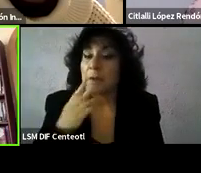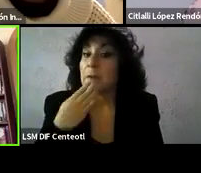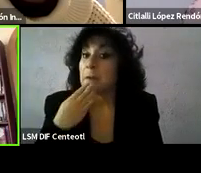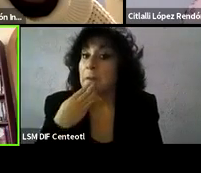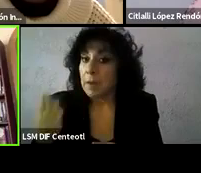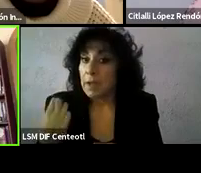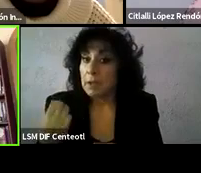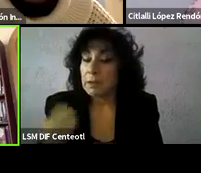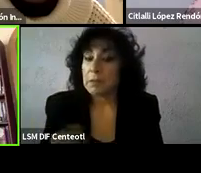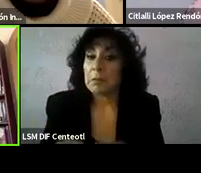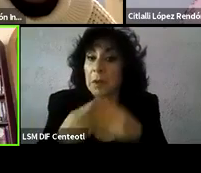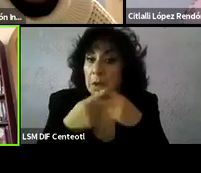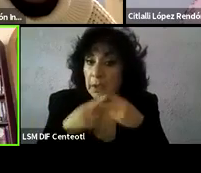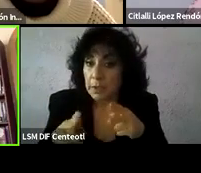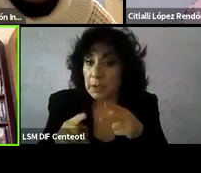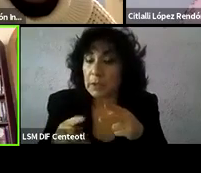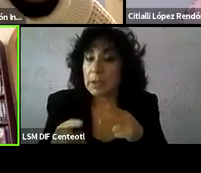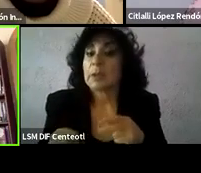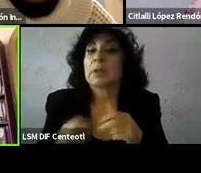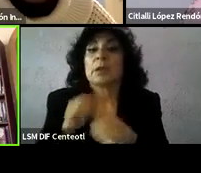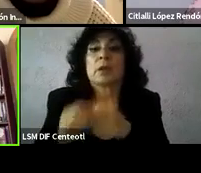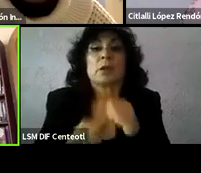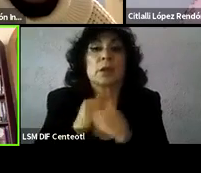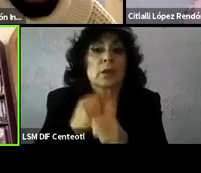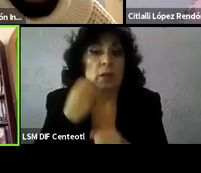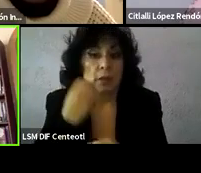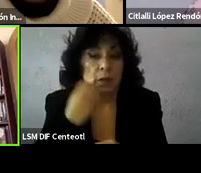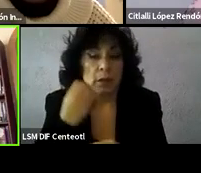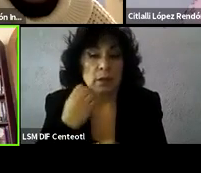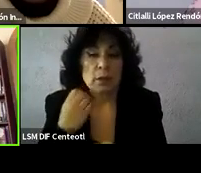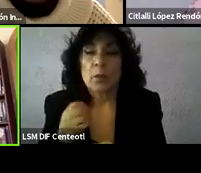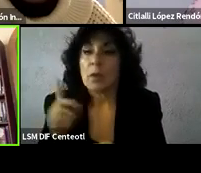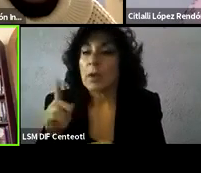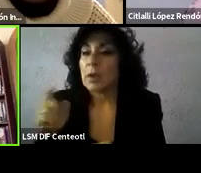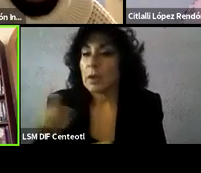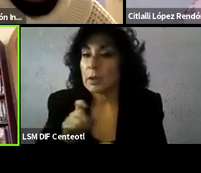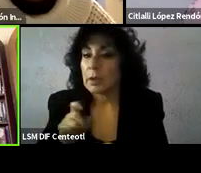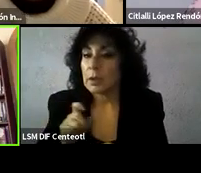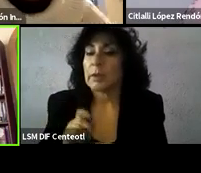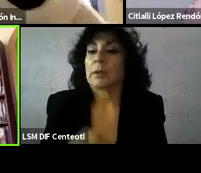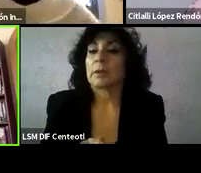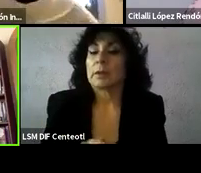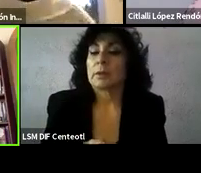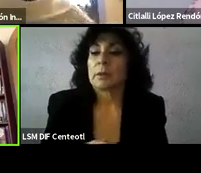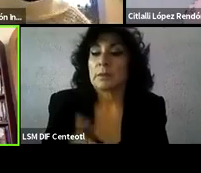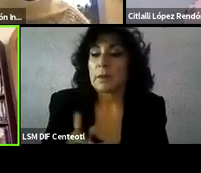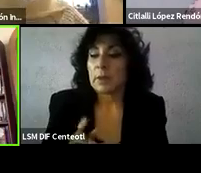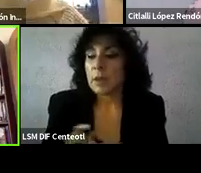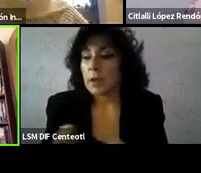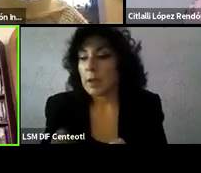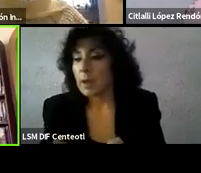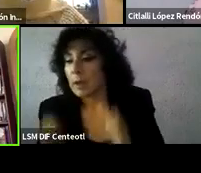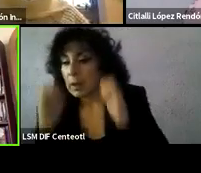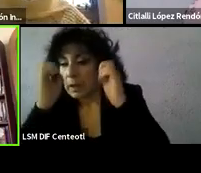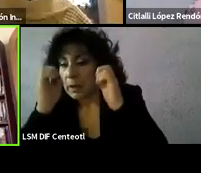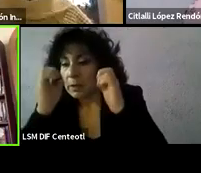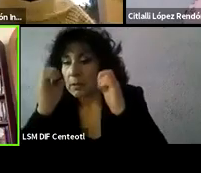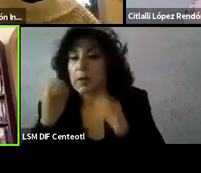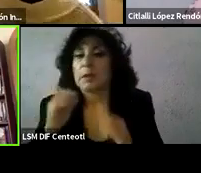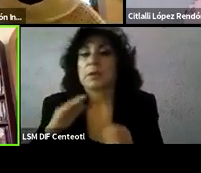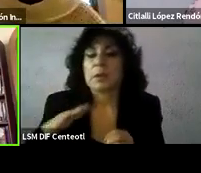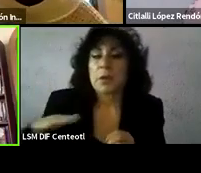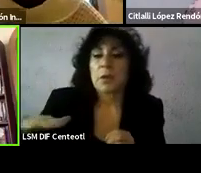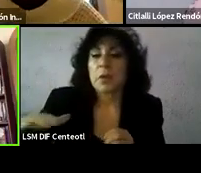diagnóstico participativo. ¿Qué hacemos? Por ejemplo, decía, ¿no? Que también un poco la estructura de la escuela o el edificio, el plantel,